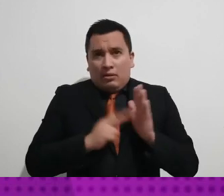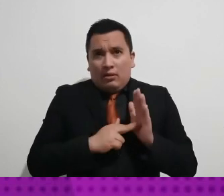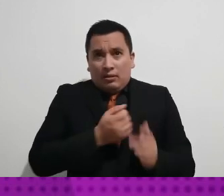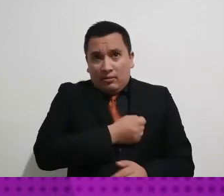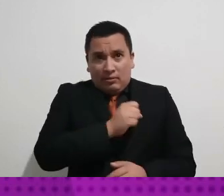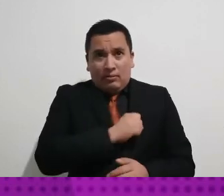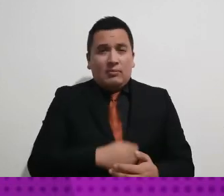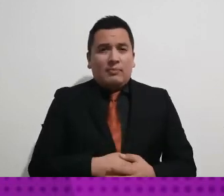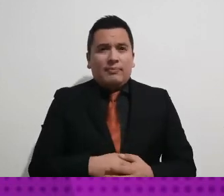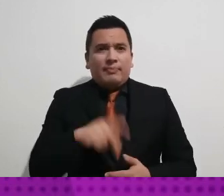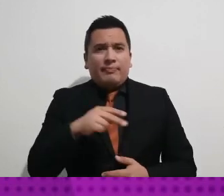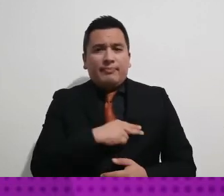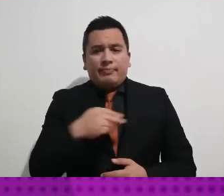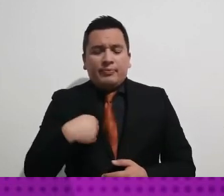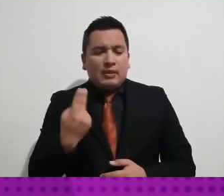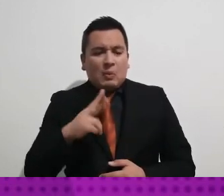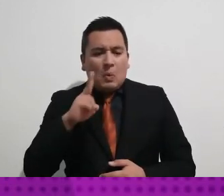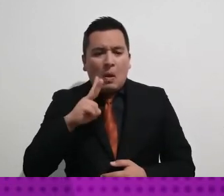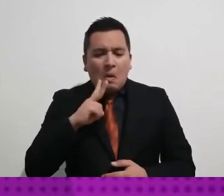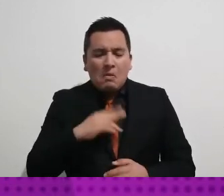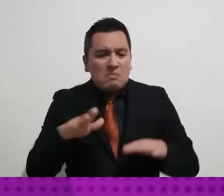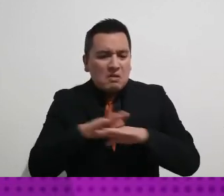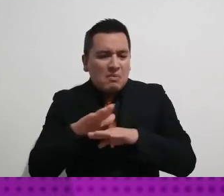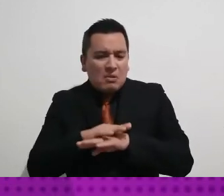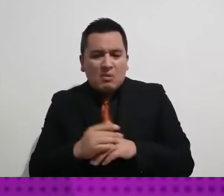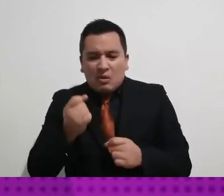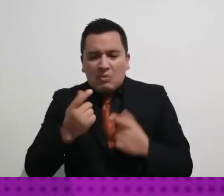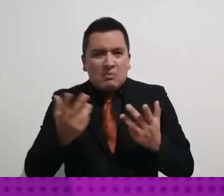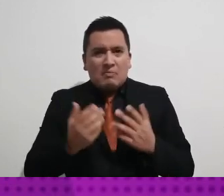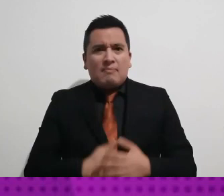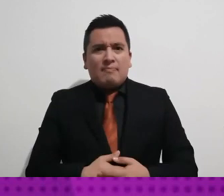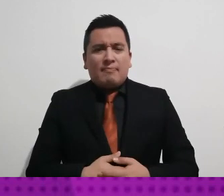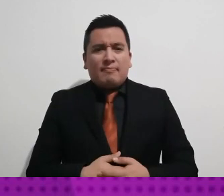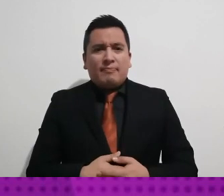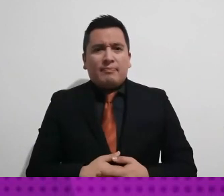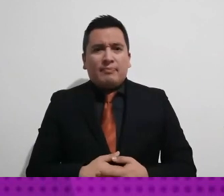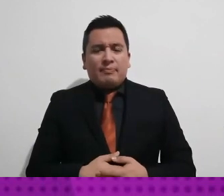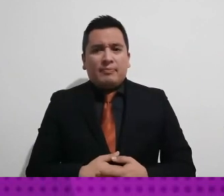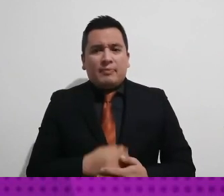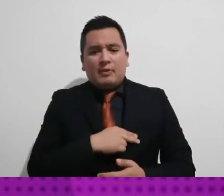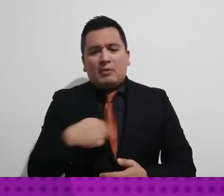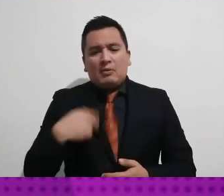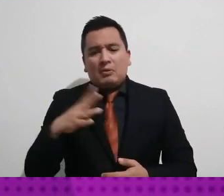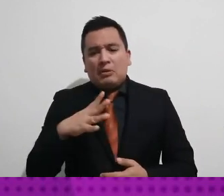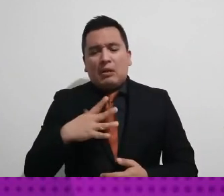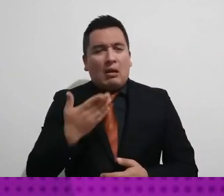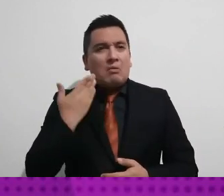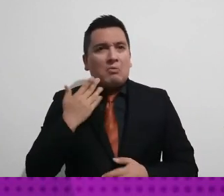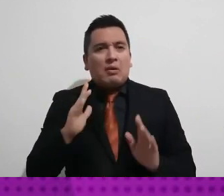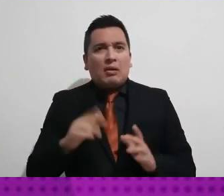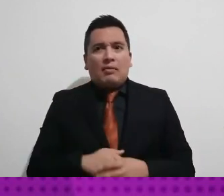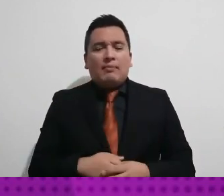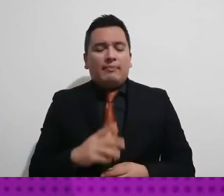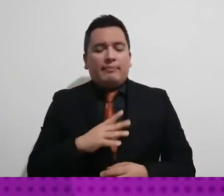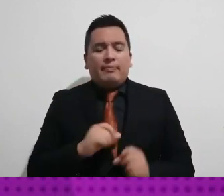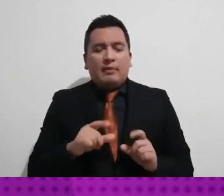los protocolos de seguridad sanitaria, a hacer ajustes en algunas de las actividades que pues teníamos ya programadas